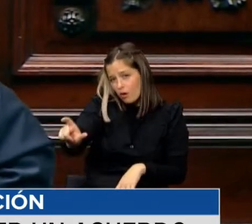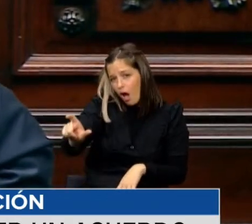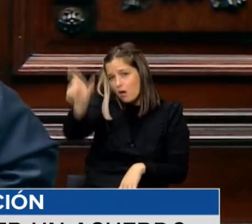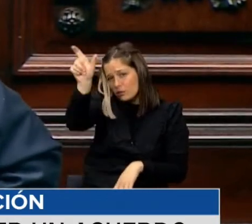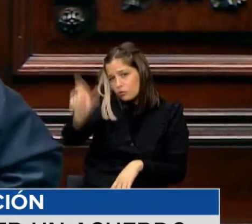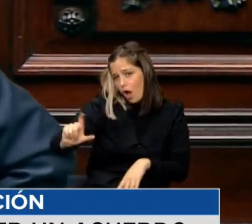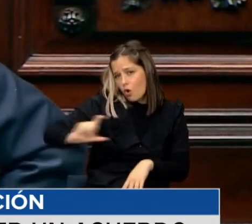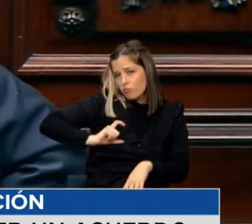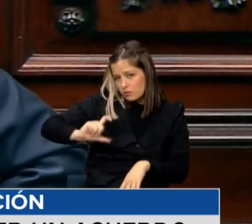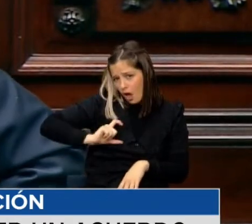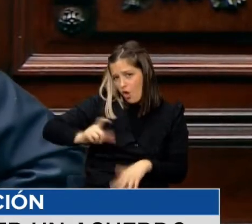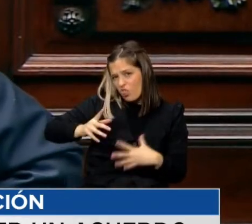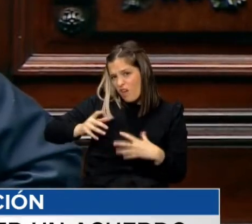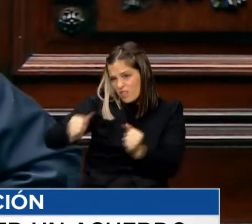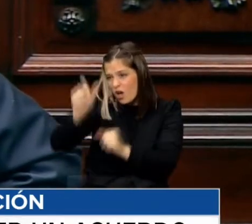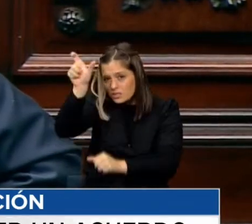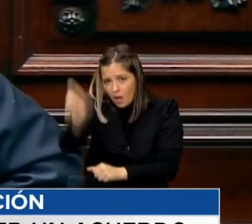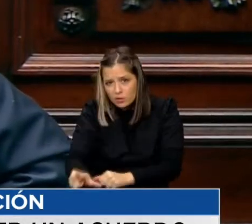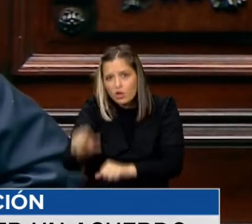preso político,